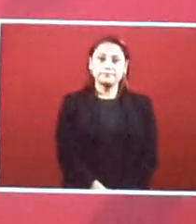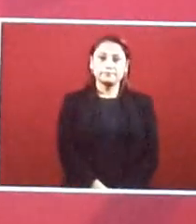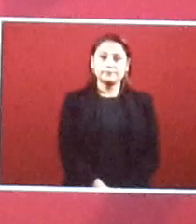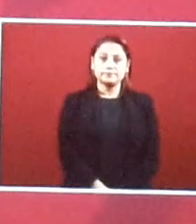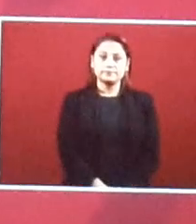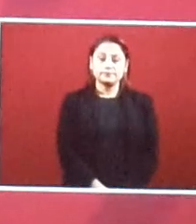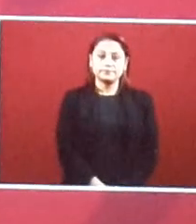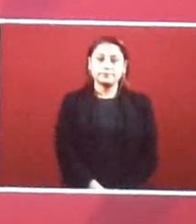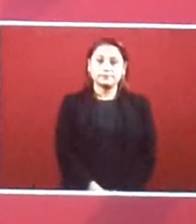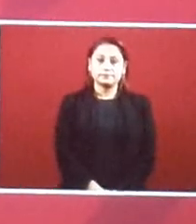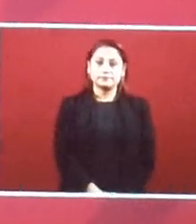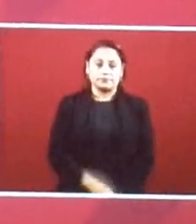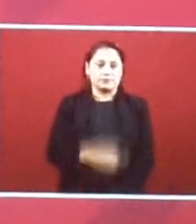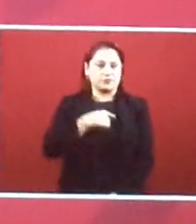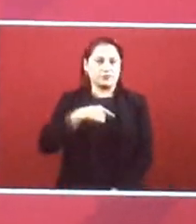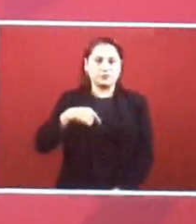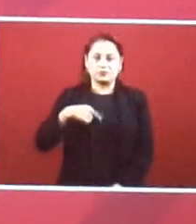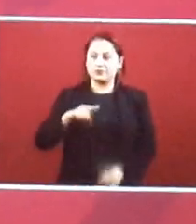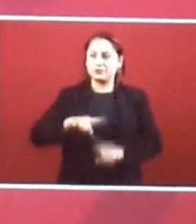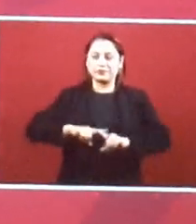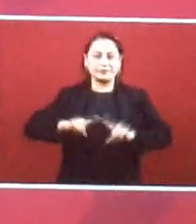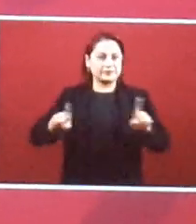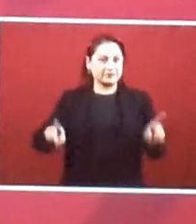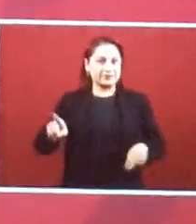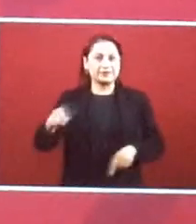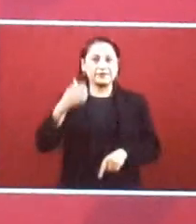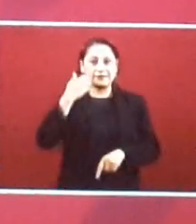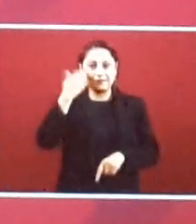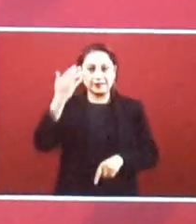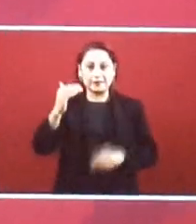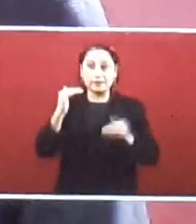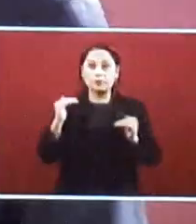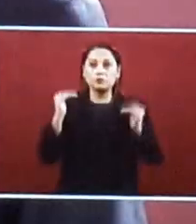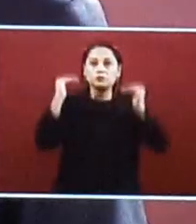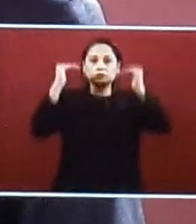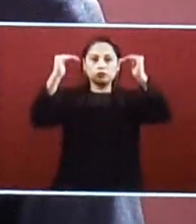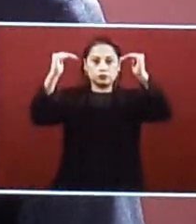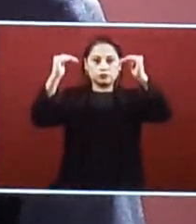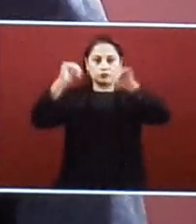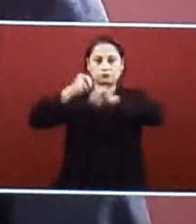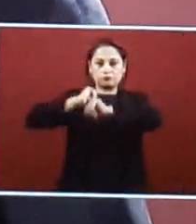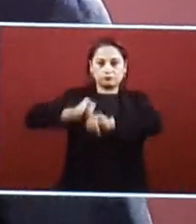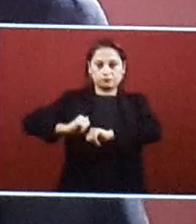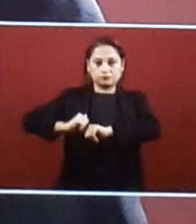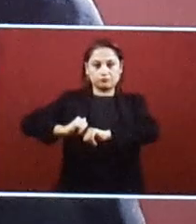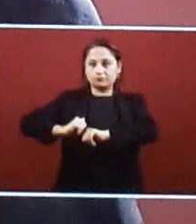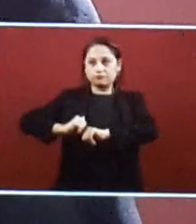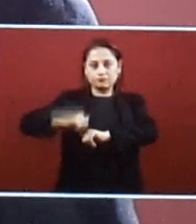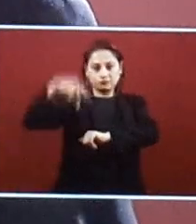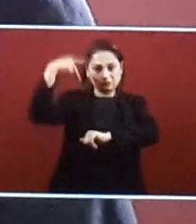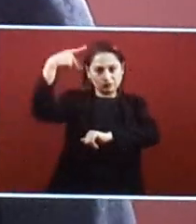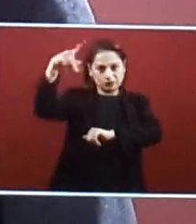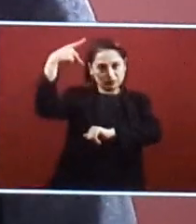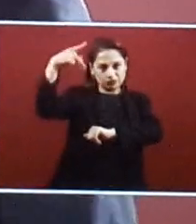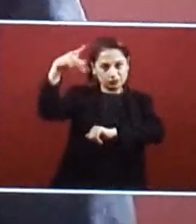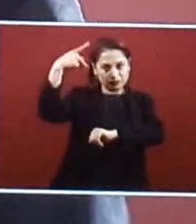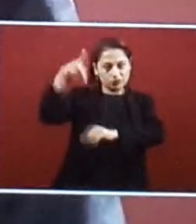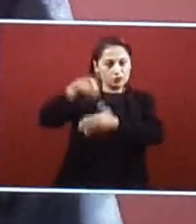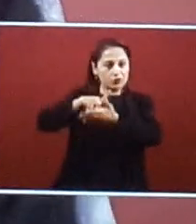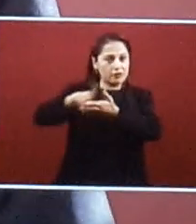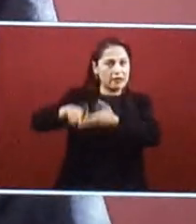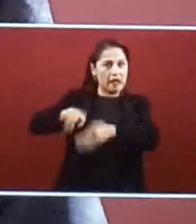Lo que queremos es que se bajen los privilegios de arriba, de los dirigentes,